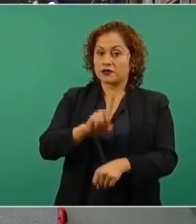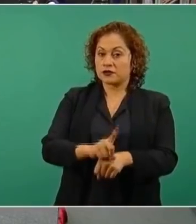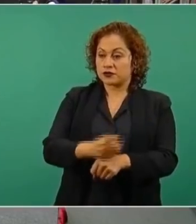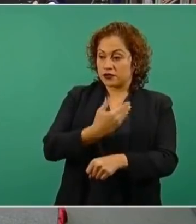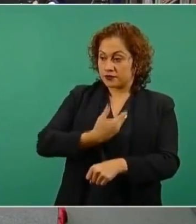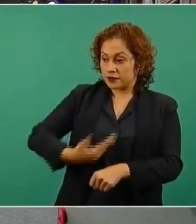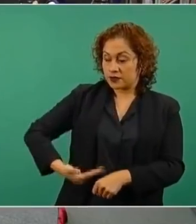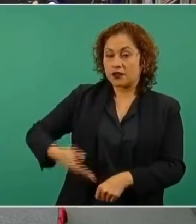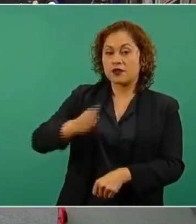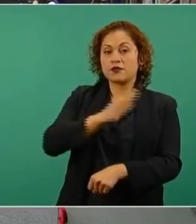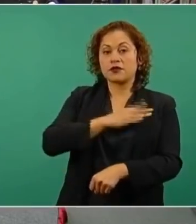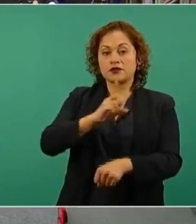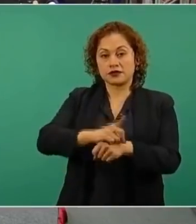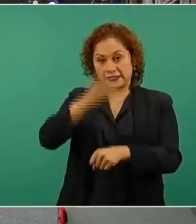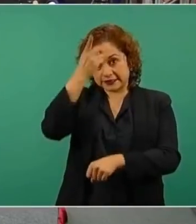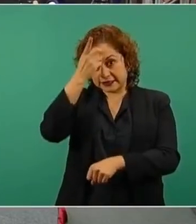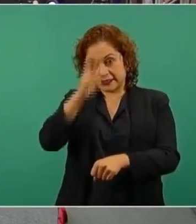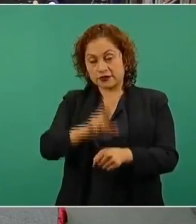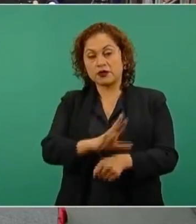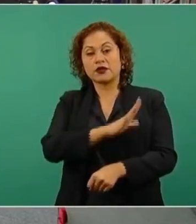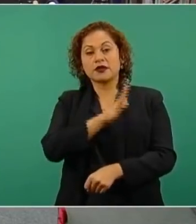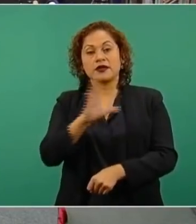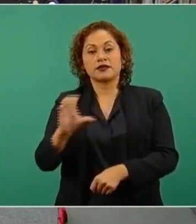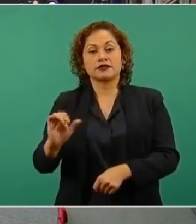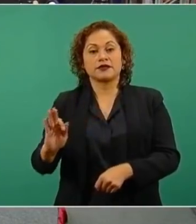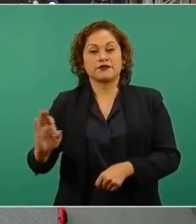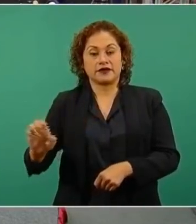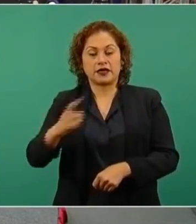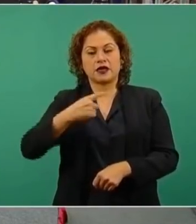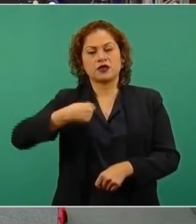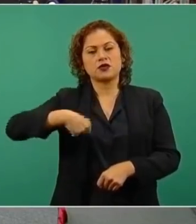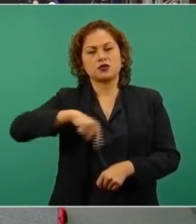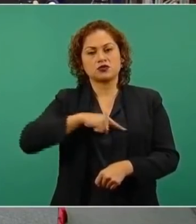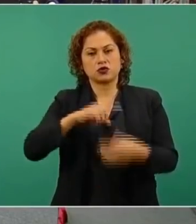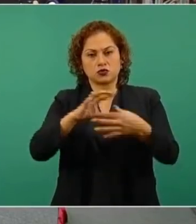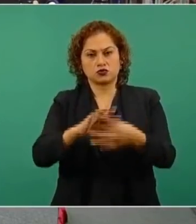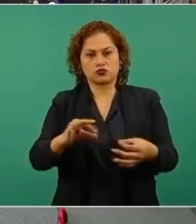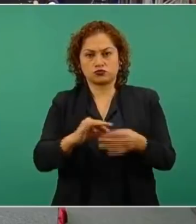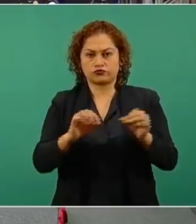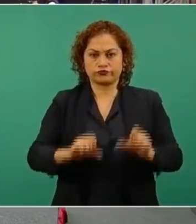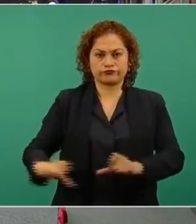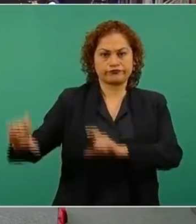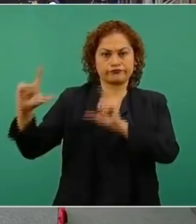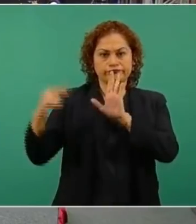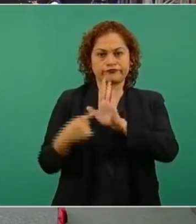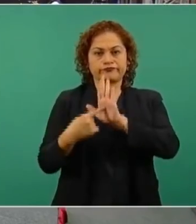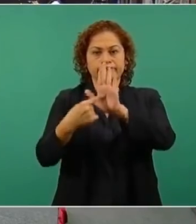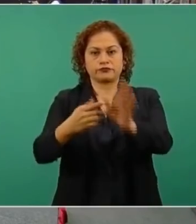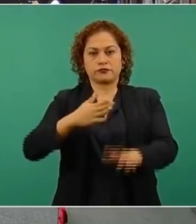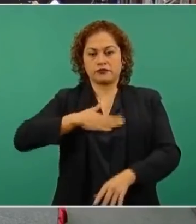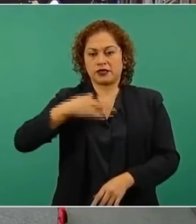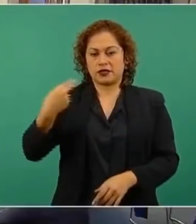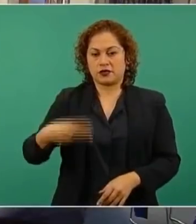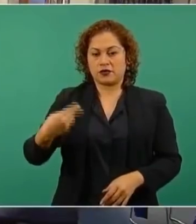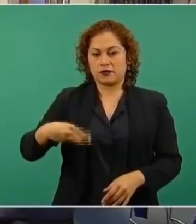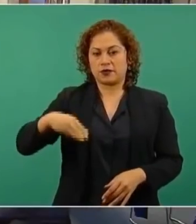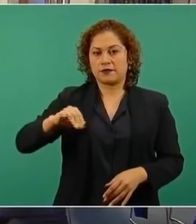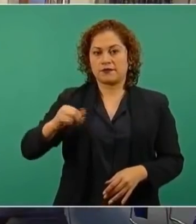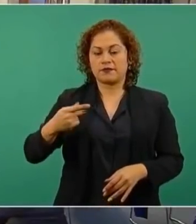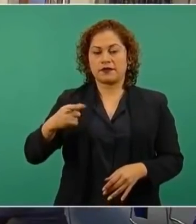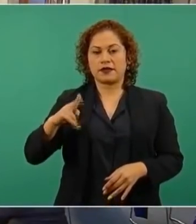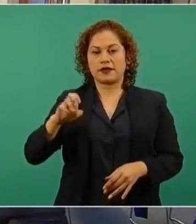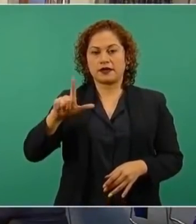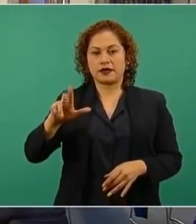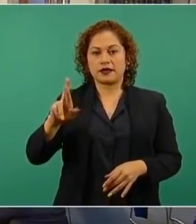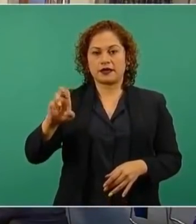Director general de la CFE. Vamos a presentar, tenemos una presentación. Mi nombre es Miguel Reyes, a sus órdenes, es